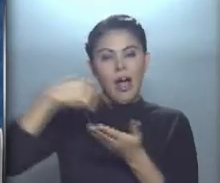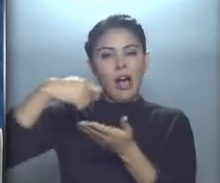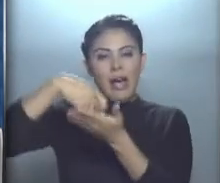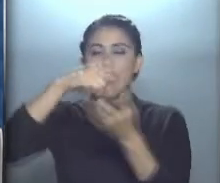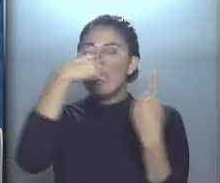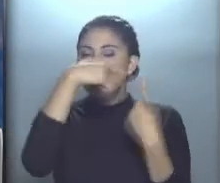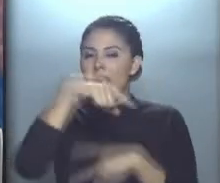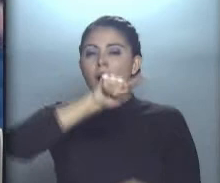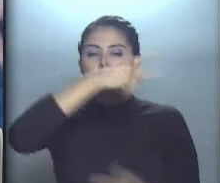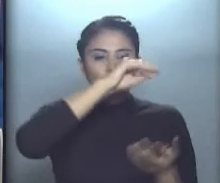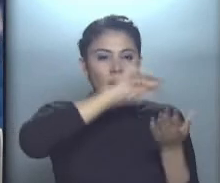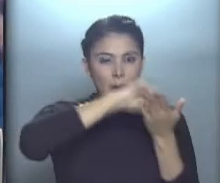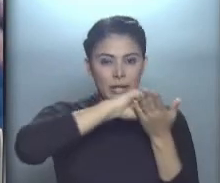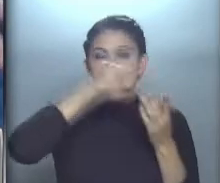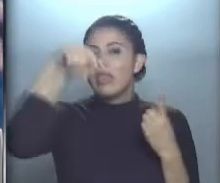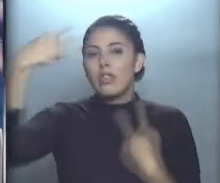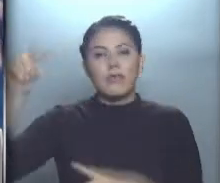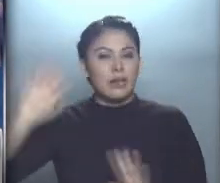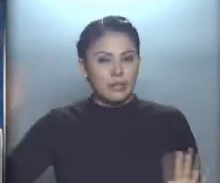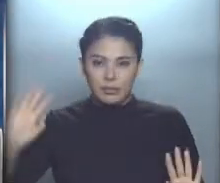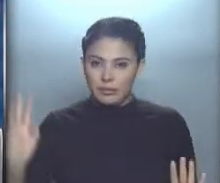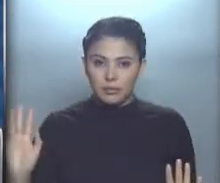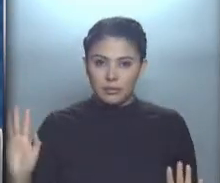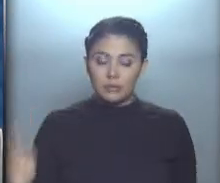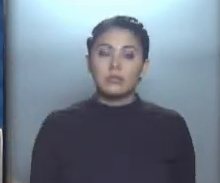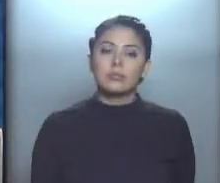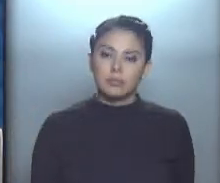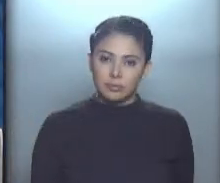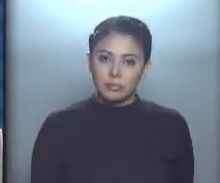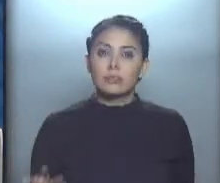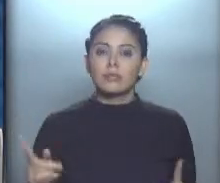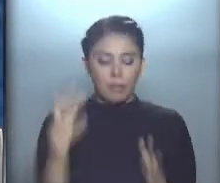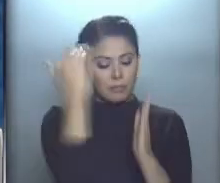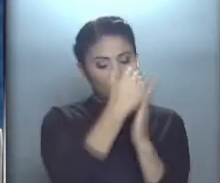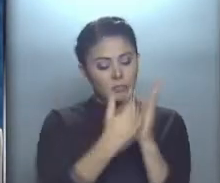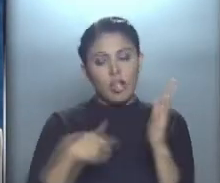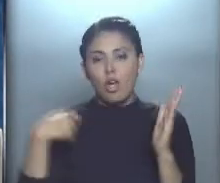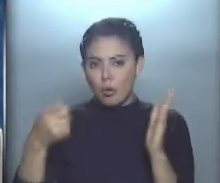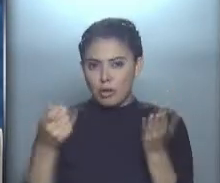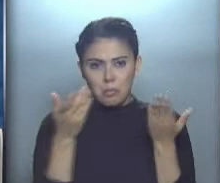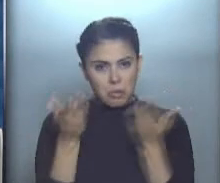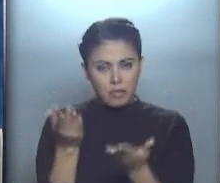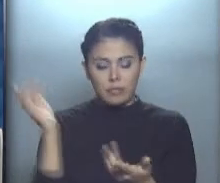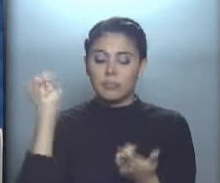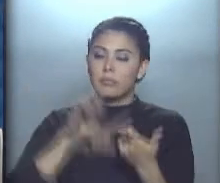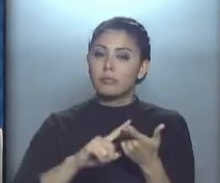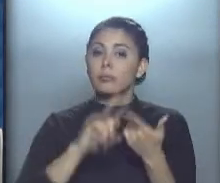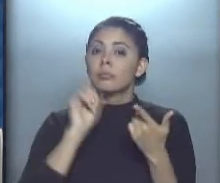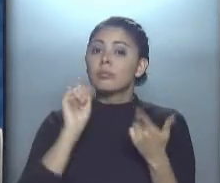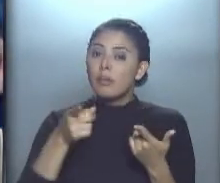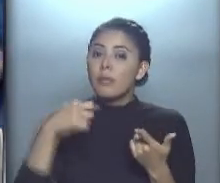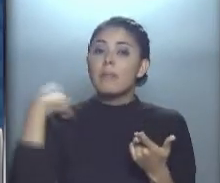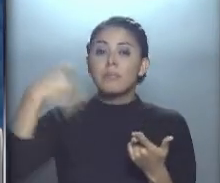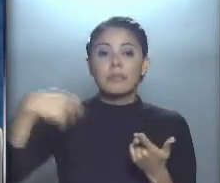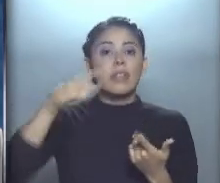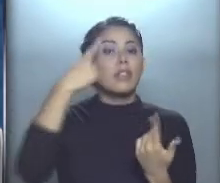de la administración pública o al resto de los estamentos del sector público. Tiene un régimen jubilatorio de privilegio y tiene un costo de